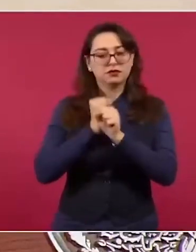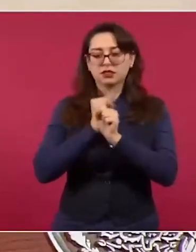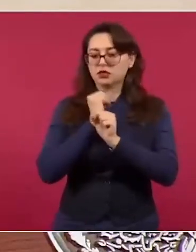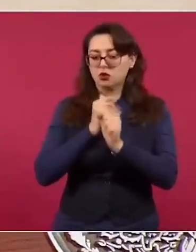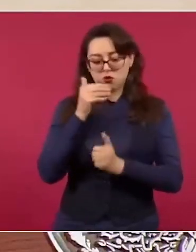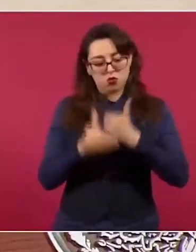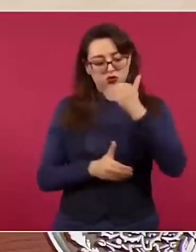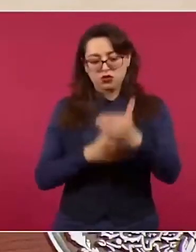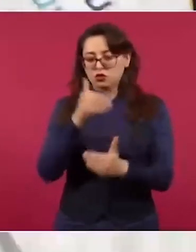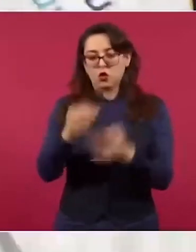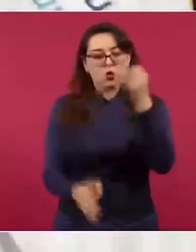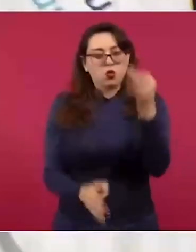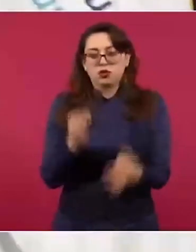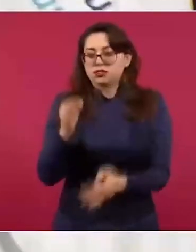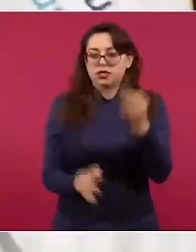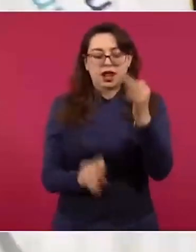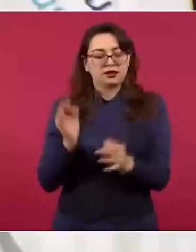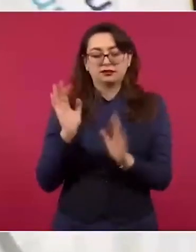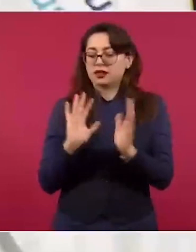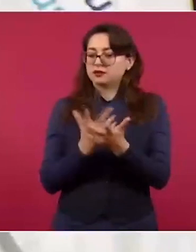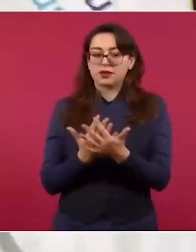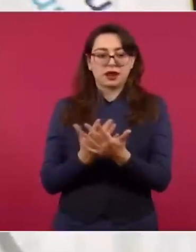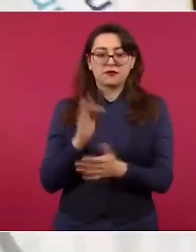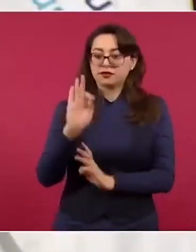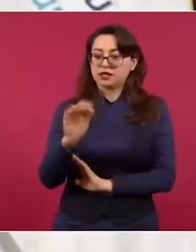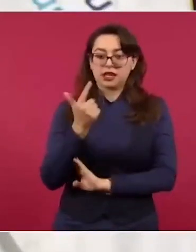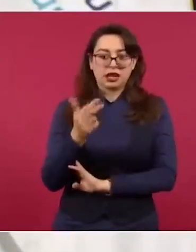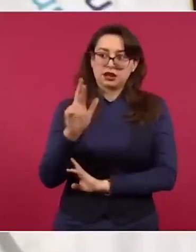presuntos responsables que ayer se identificaron. Tras el incendio